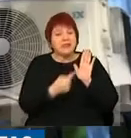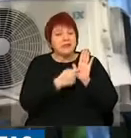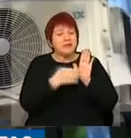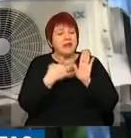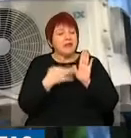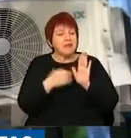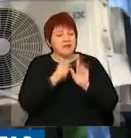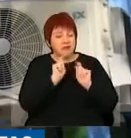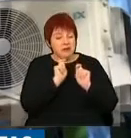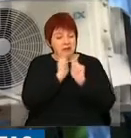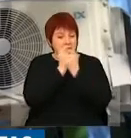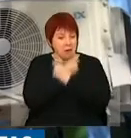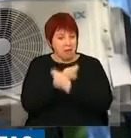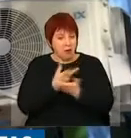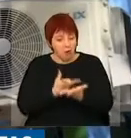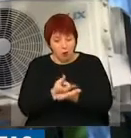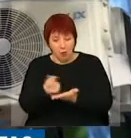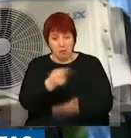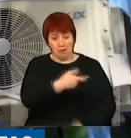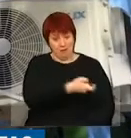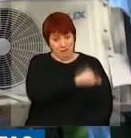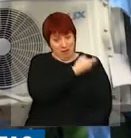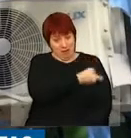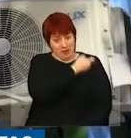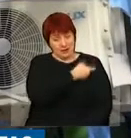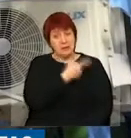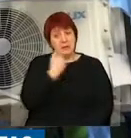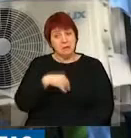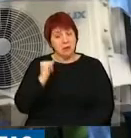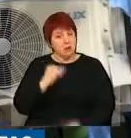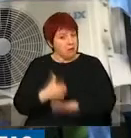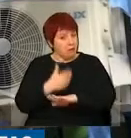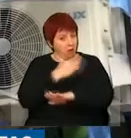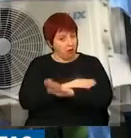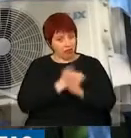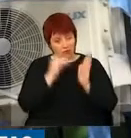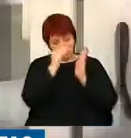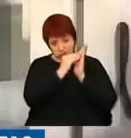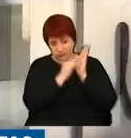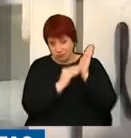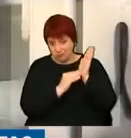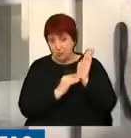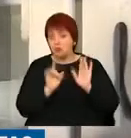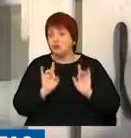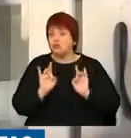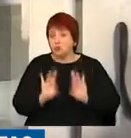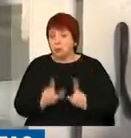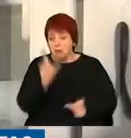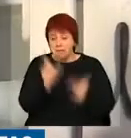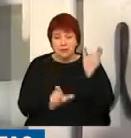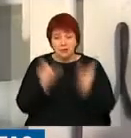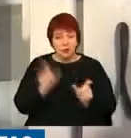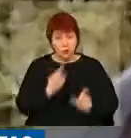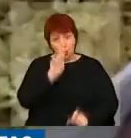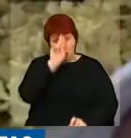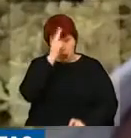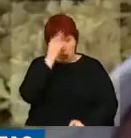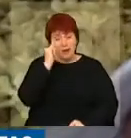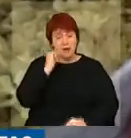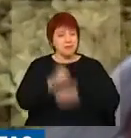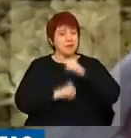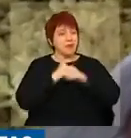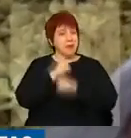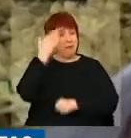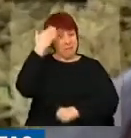compra de marihuana en farmacias, que requiere de un registro previo que solo habilita a ciudadanos uruguayos mayores de edad. Si se